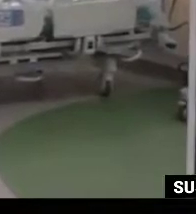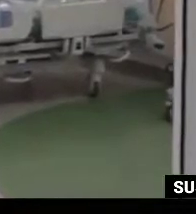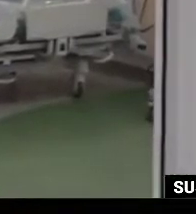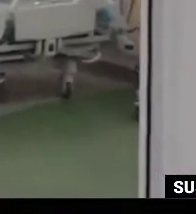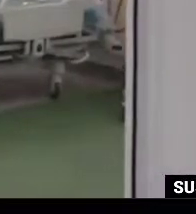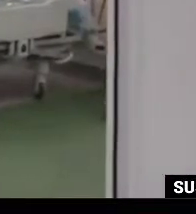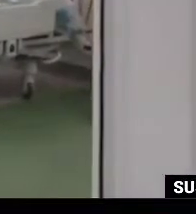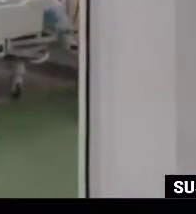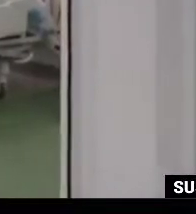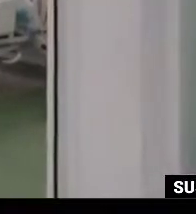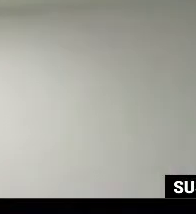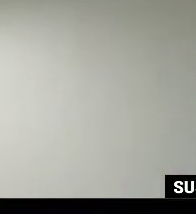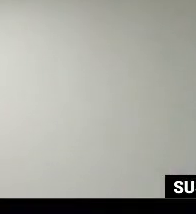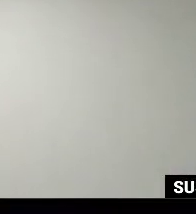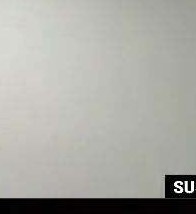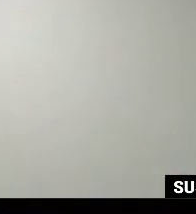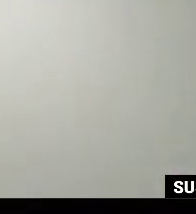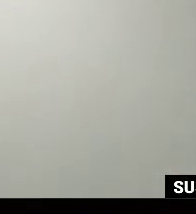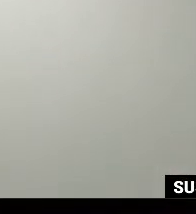Ejécate.